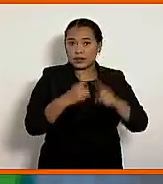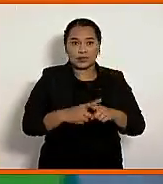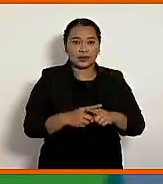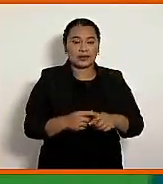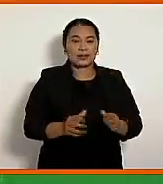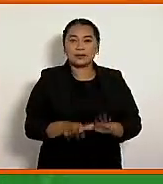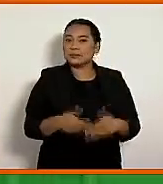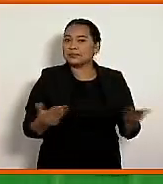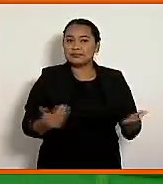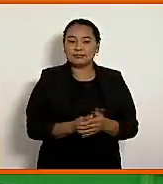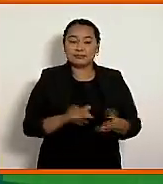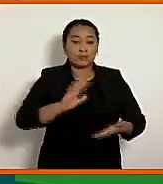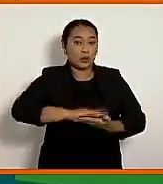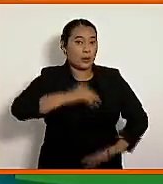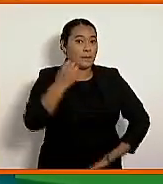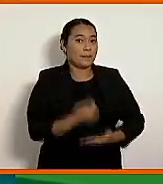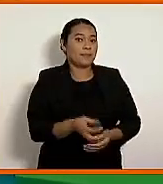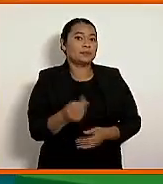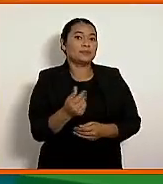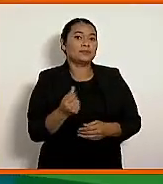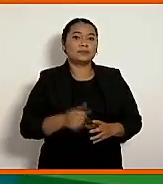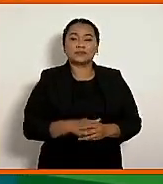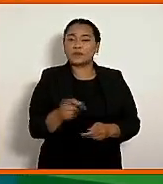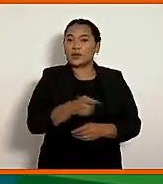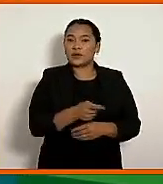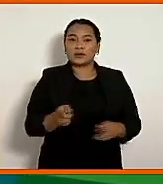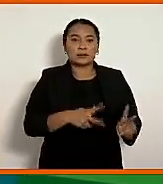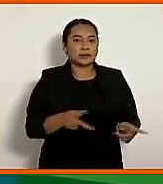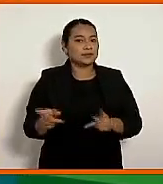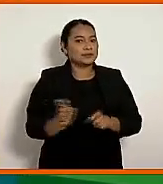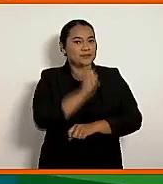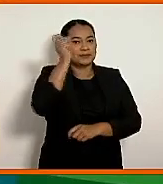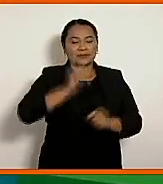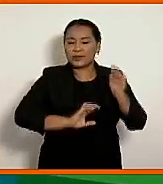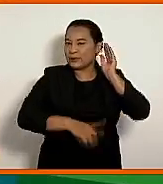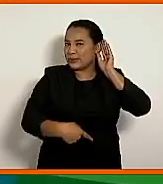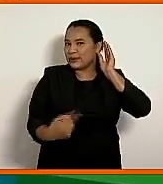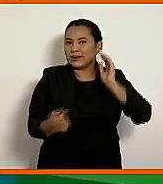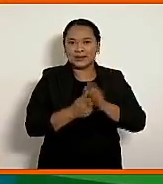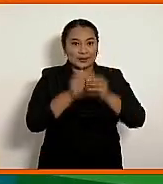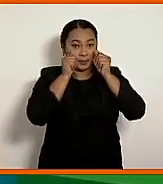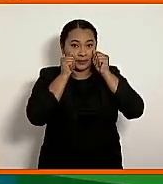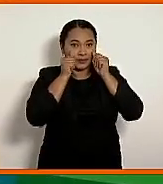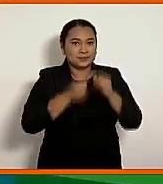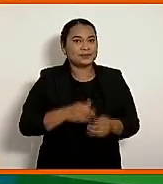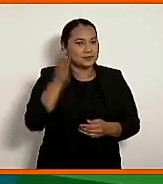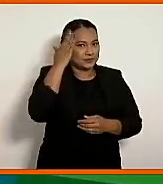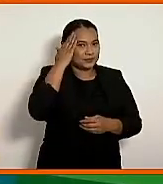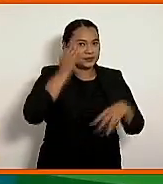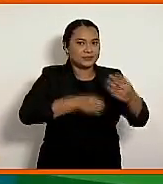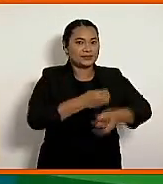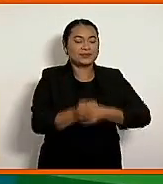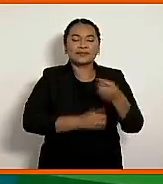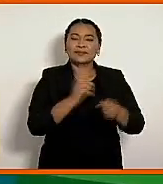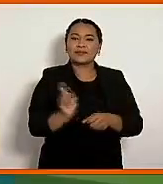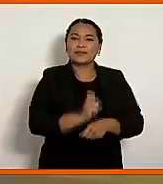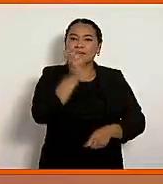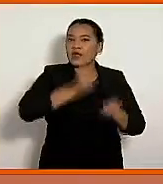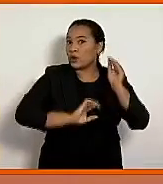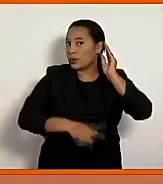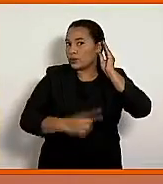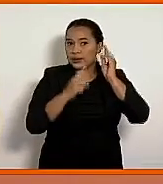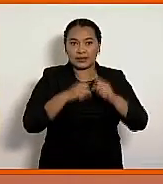de saber cómo vas a multiplicar tu dinero. Si eres un afortunado ganador en diaria, atento porque esa esfera favorecida en su jugada